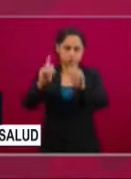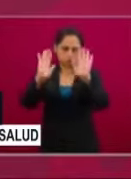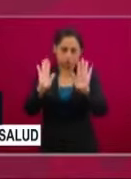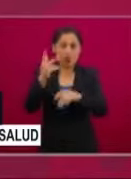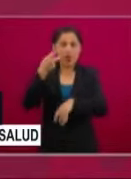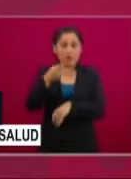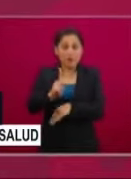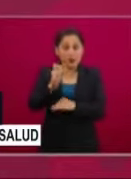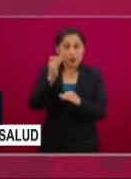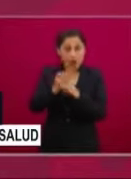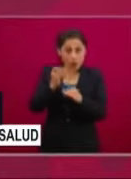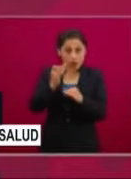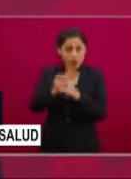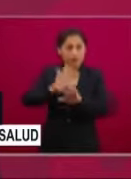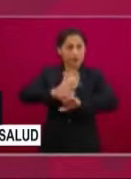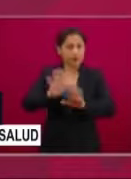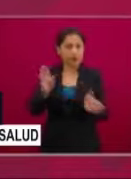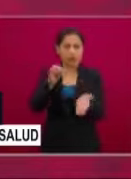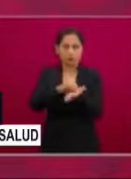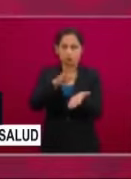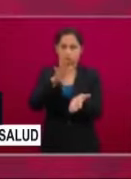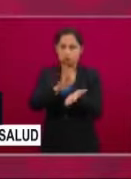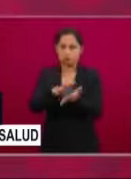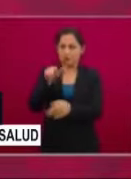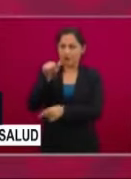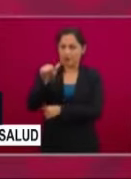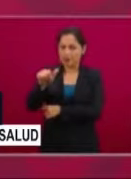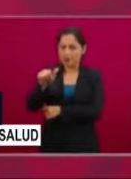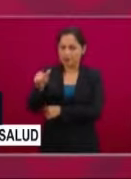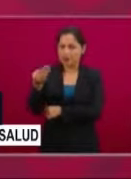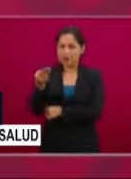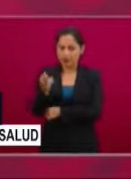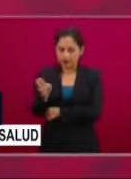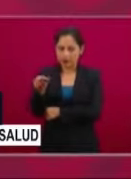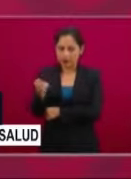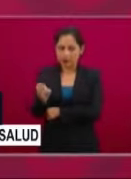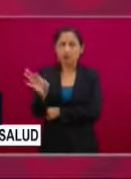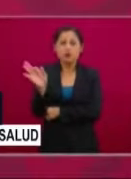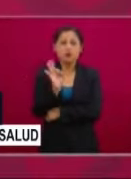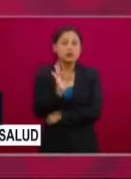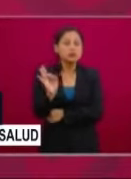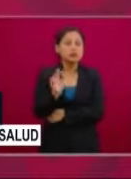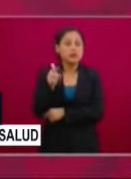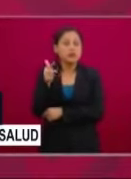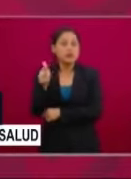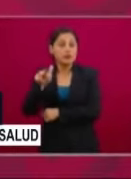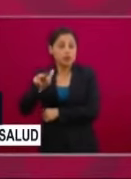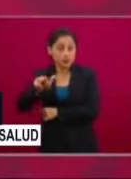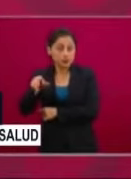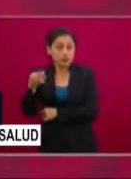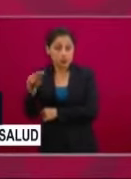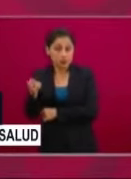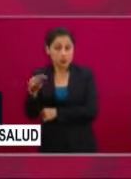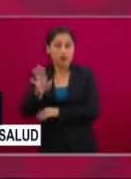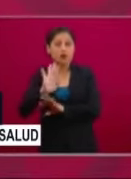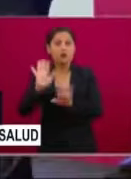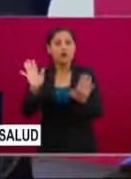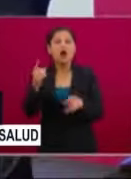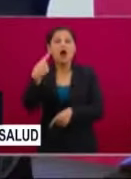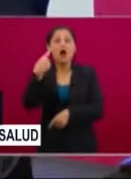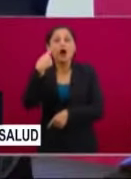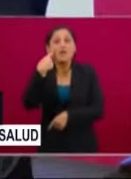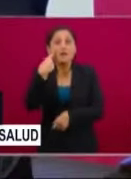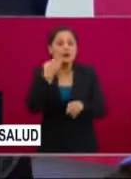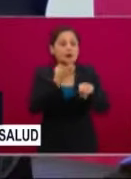las redes sociales el día 17 de abril fue muy insistente una versión según la cual se estaba tratando